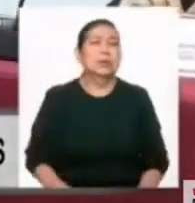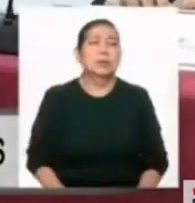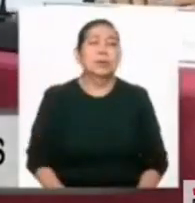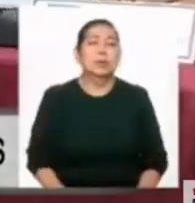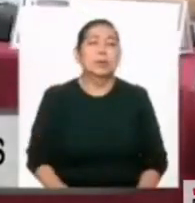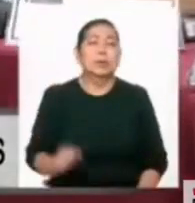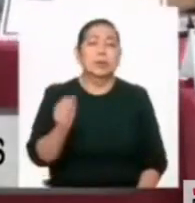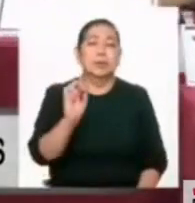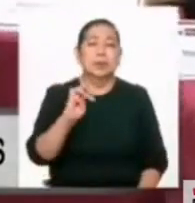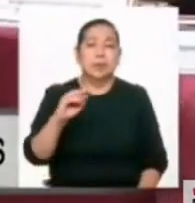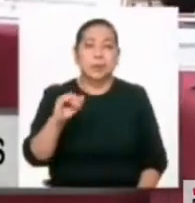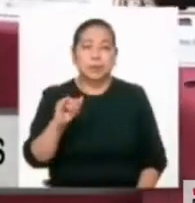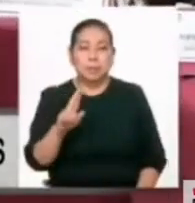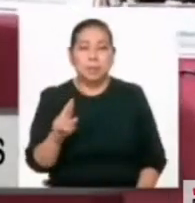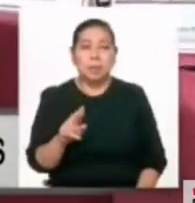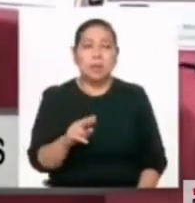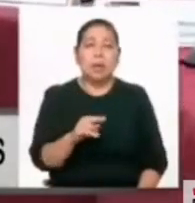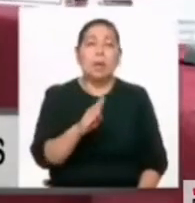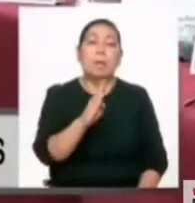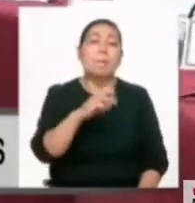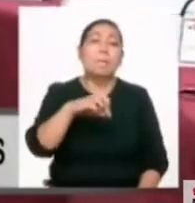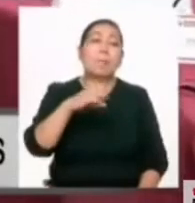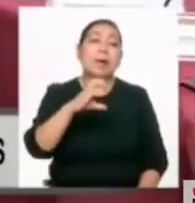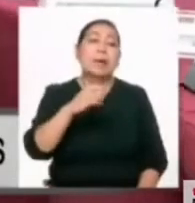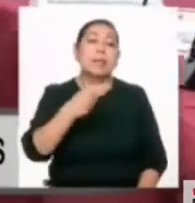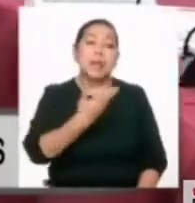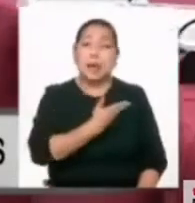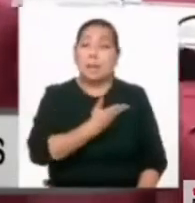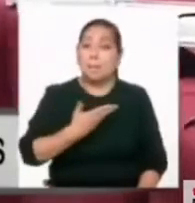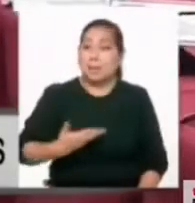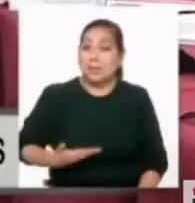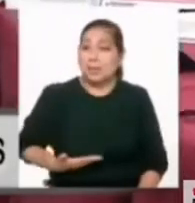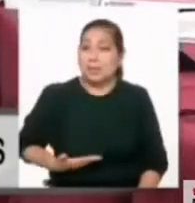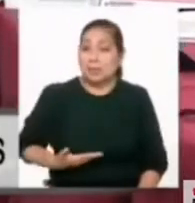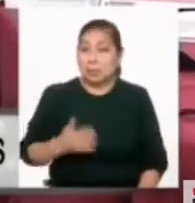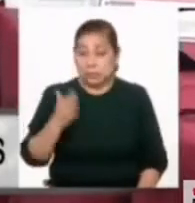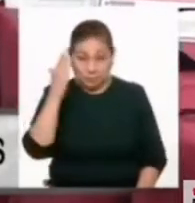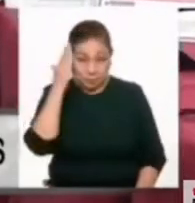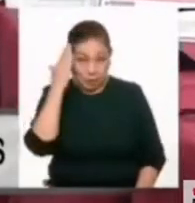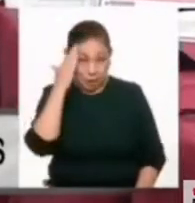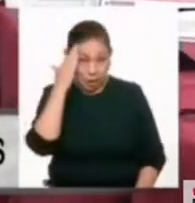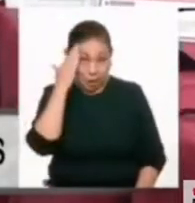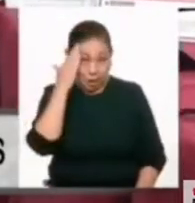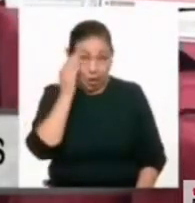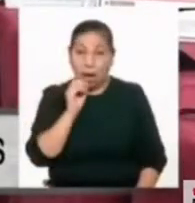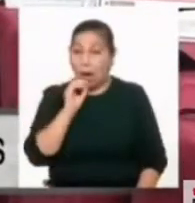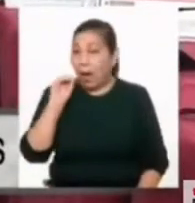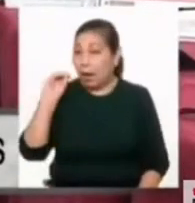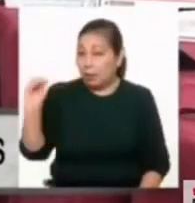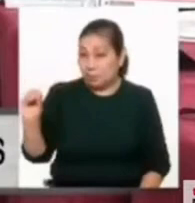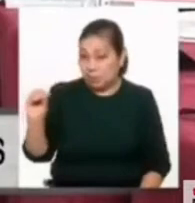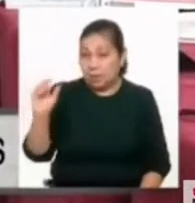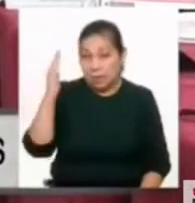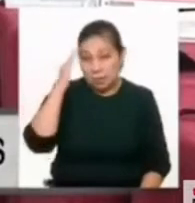los audios entre Samir Villaverde y el señor Bruno Pacheco. ¿El presidente de la República está al tanto de esto? ¿Les ha trasladado algún